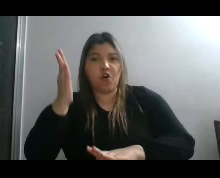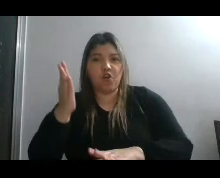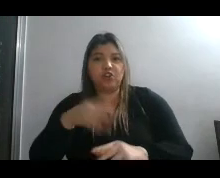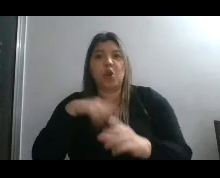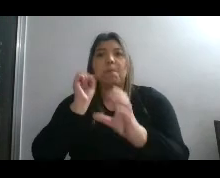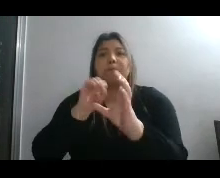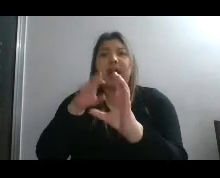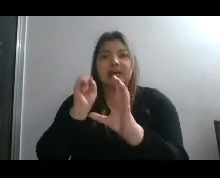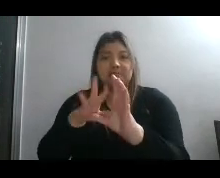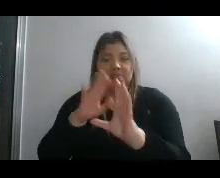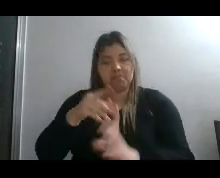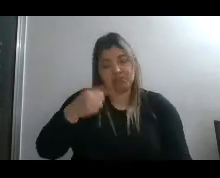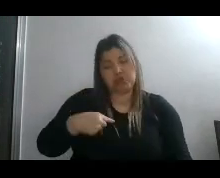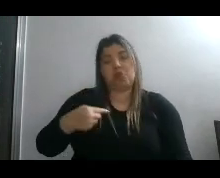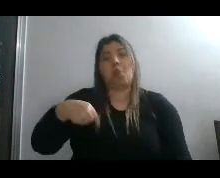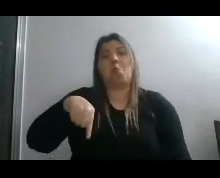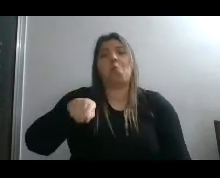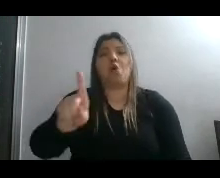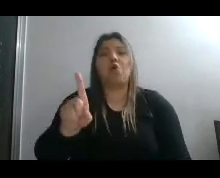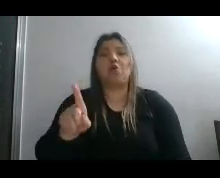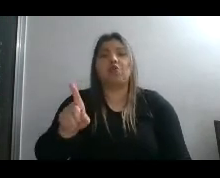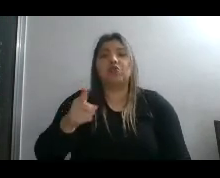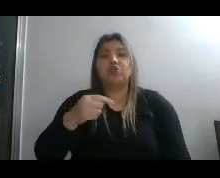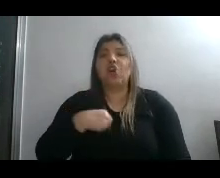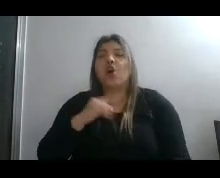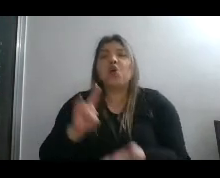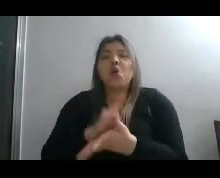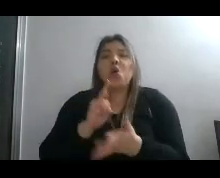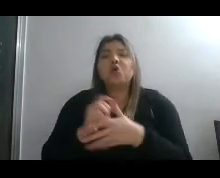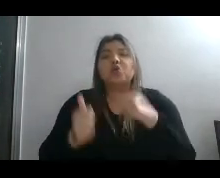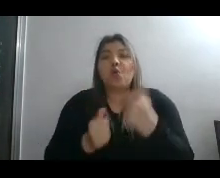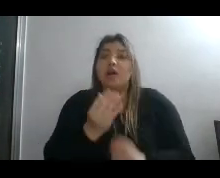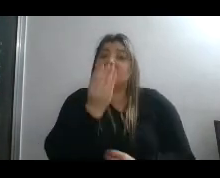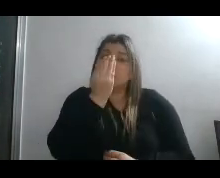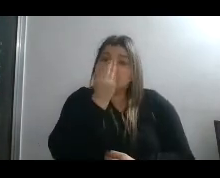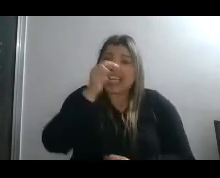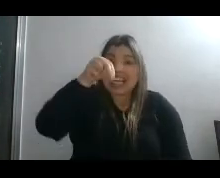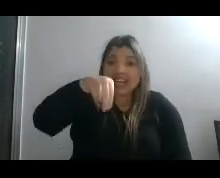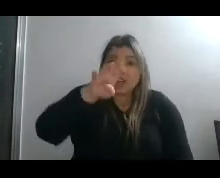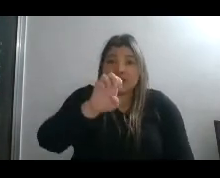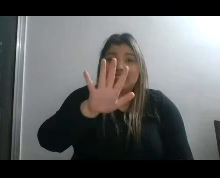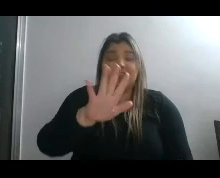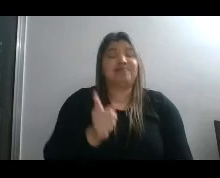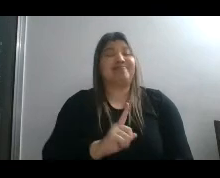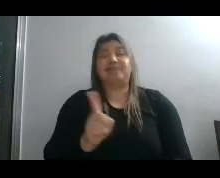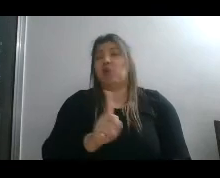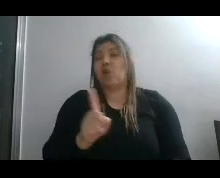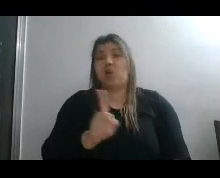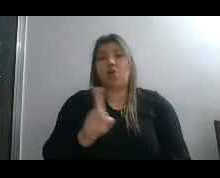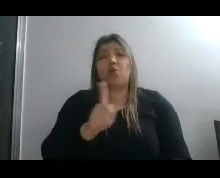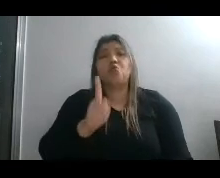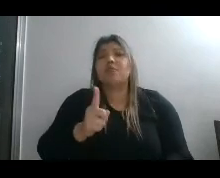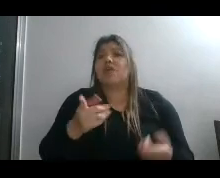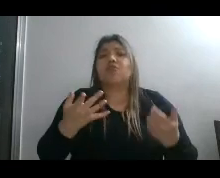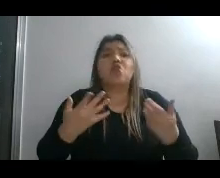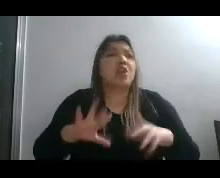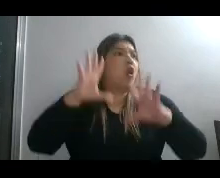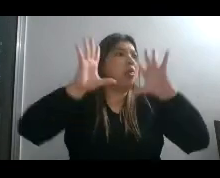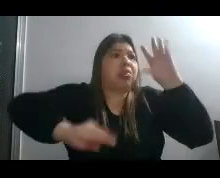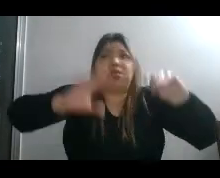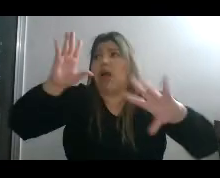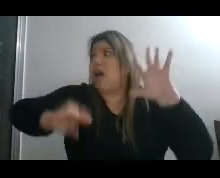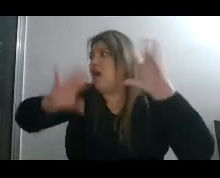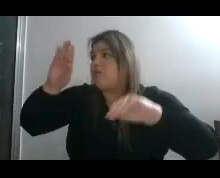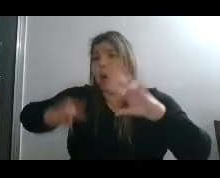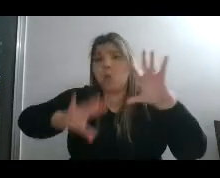banco, lo ideal es que no se utilicen estas N95 porque la idea es no gastarnos la suficiencia